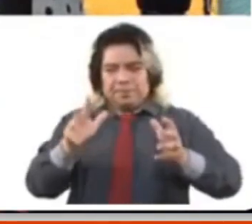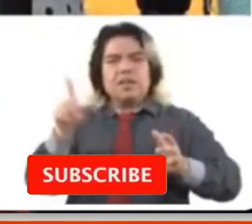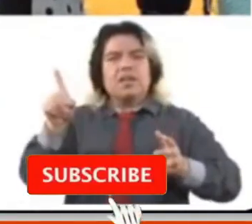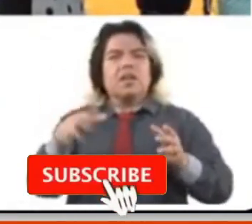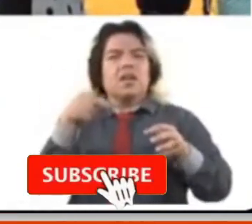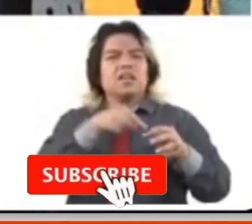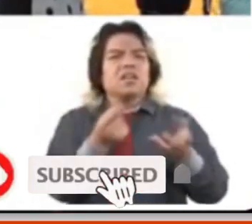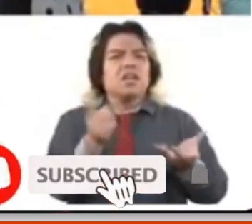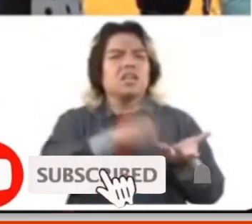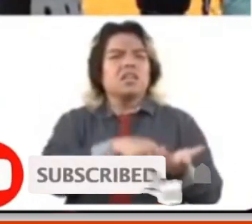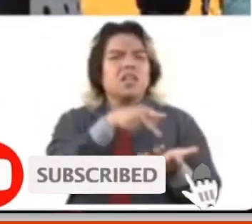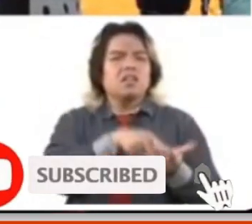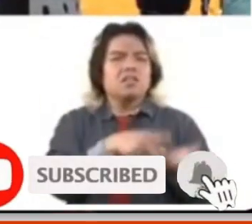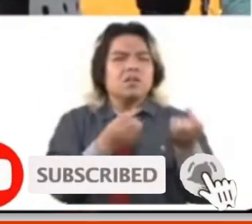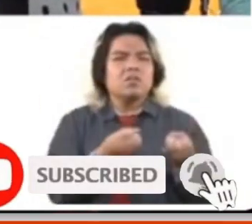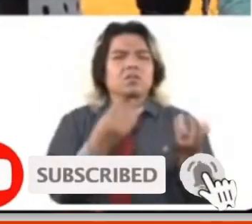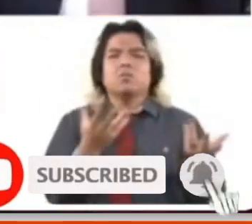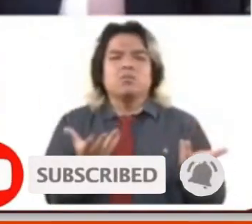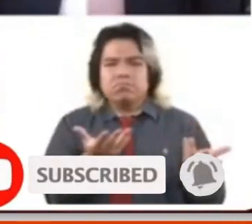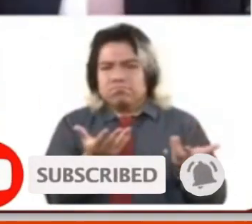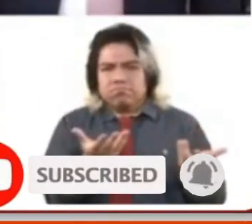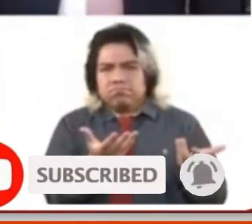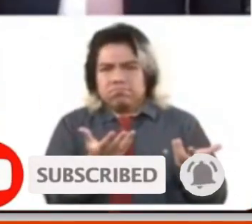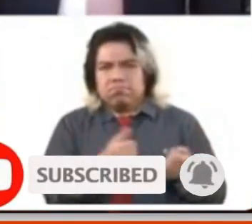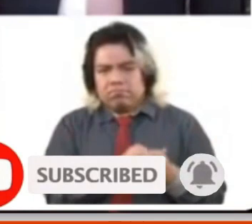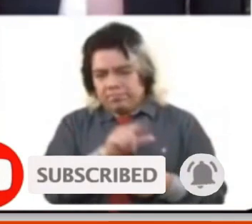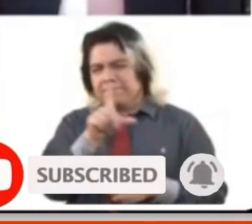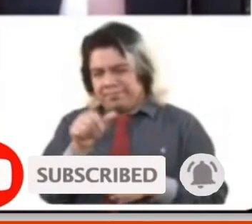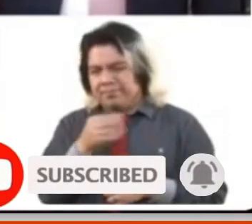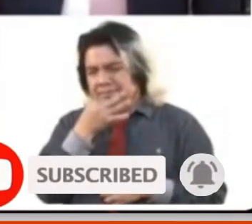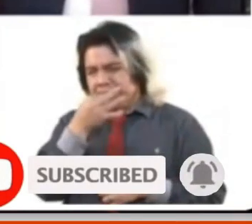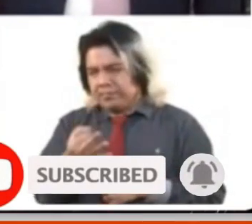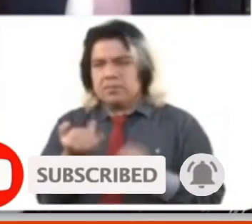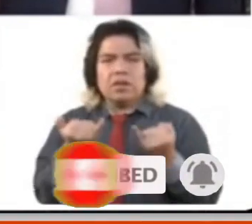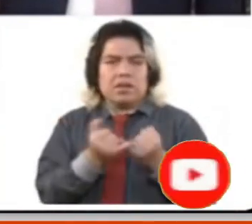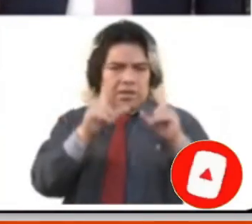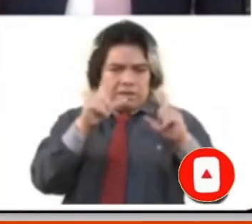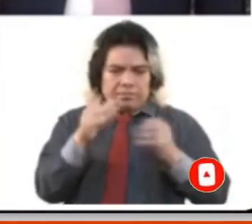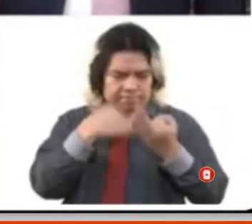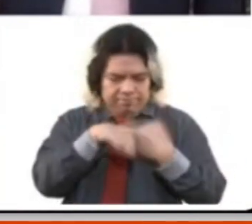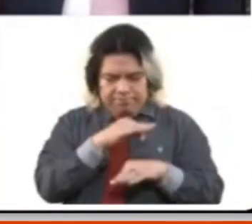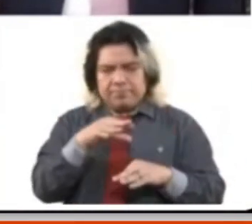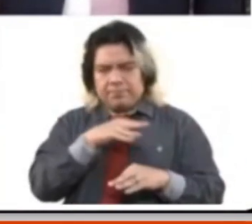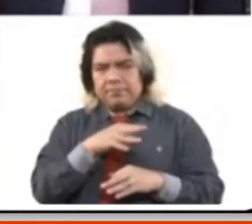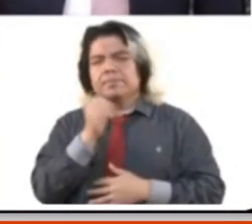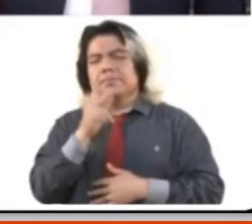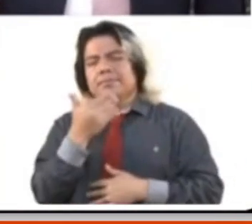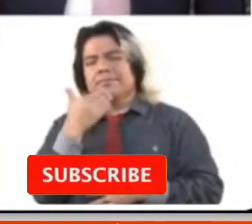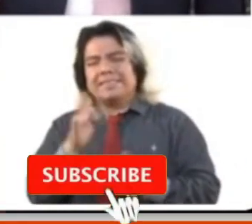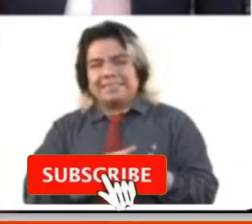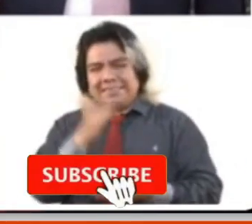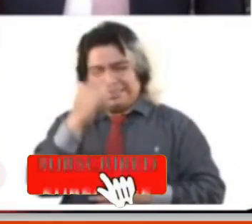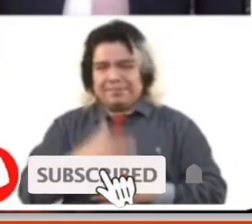es la capacidad? Y bueno, ¿y si se fueron llenas de aquí? Se les damos los datos con todo gusto, las fotografías, todas las tenemos. Bueno, sí, todo, gracias.